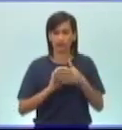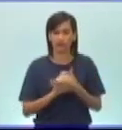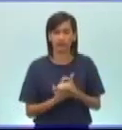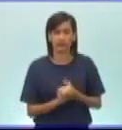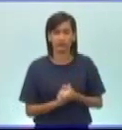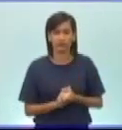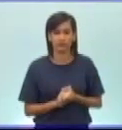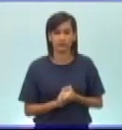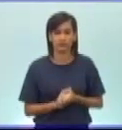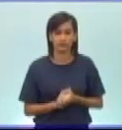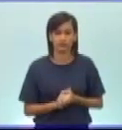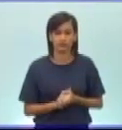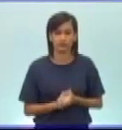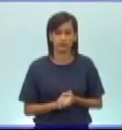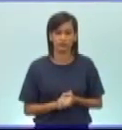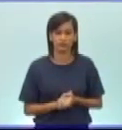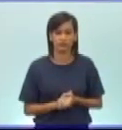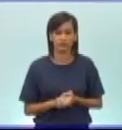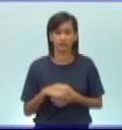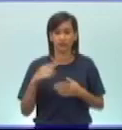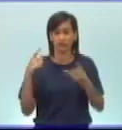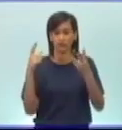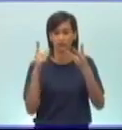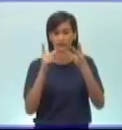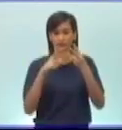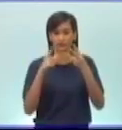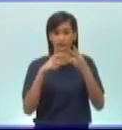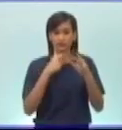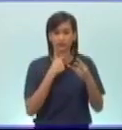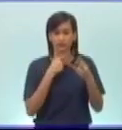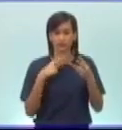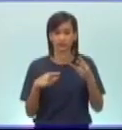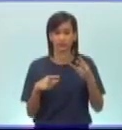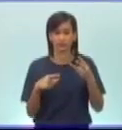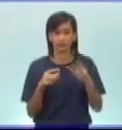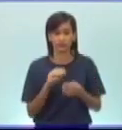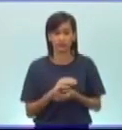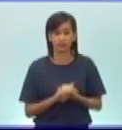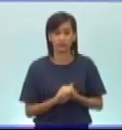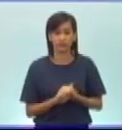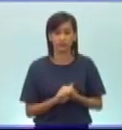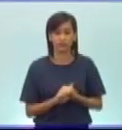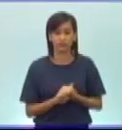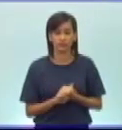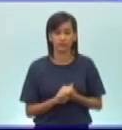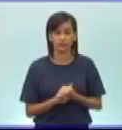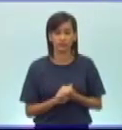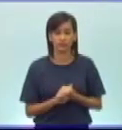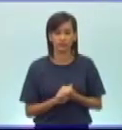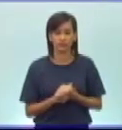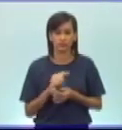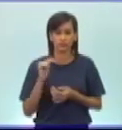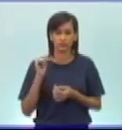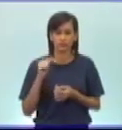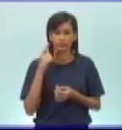5/6. Este es otro caso en el cual simplemente como el